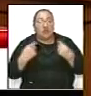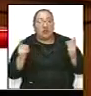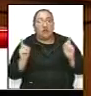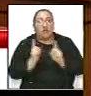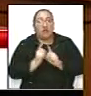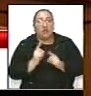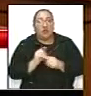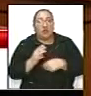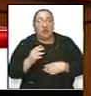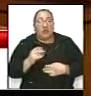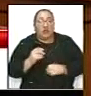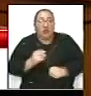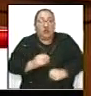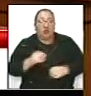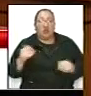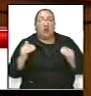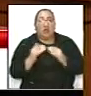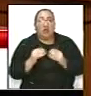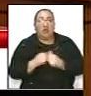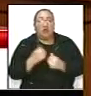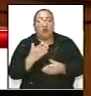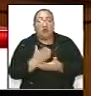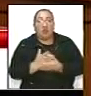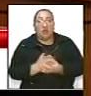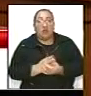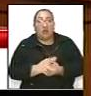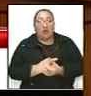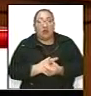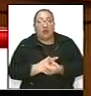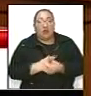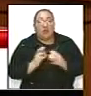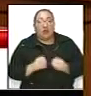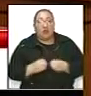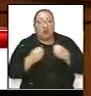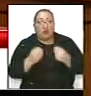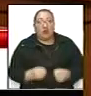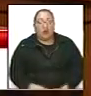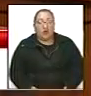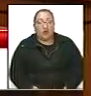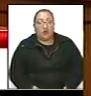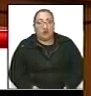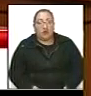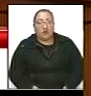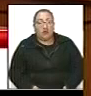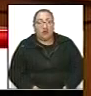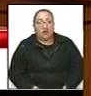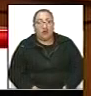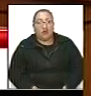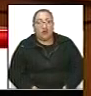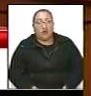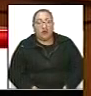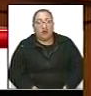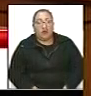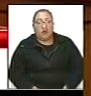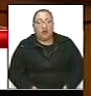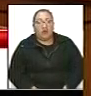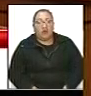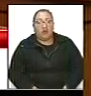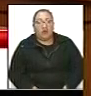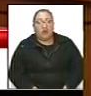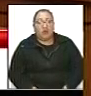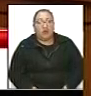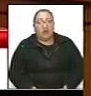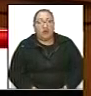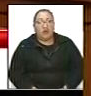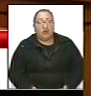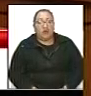las desigualdades a través de la provisión de oportunidades. Por ello, el informe incluye lo referido